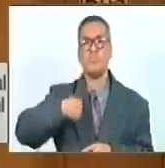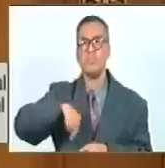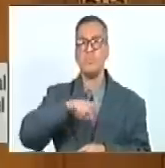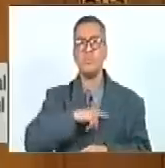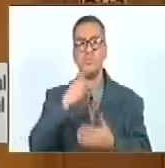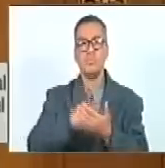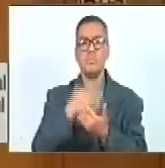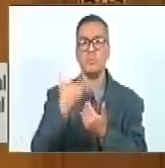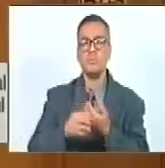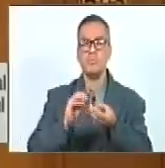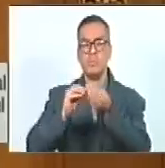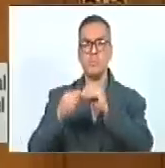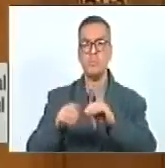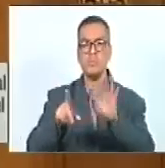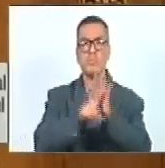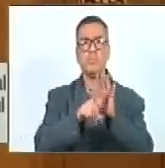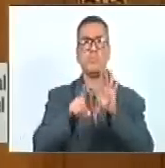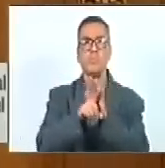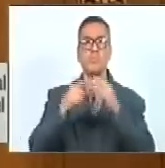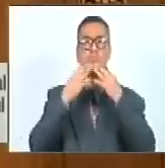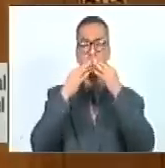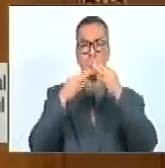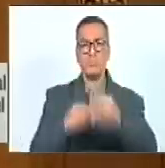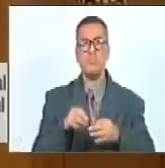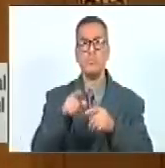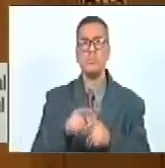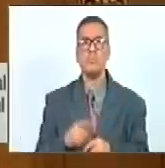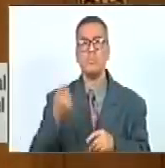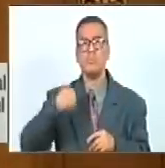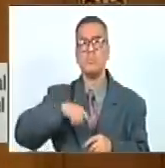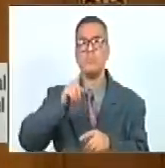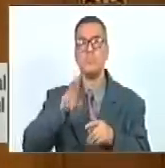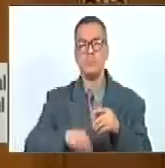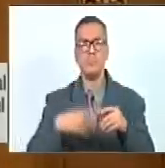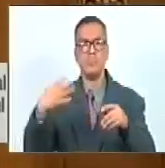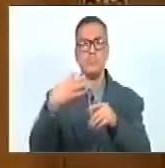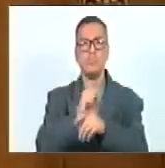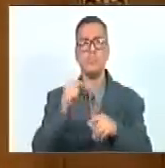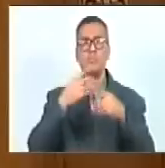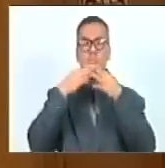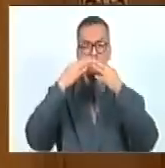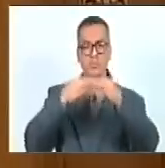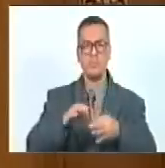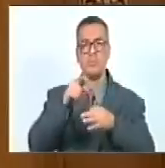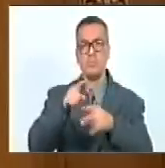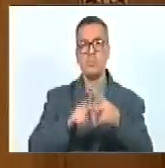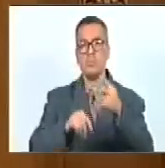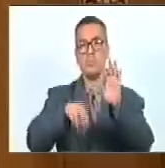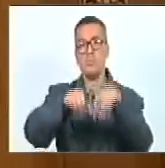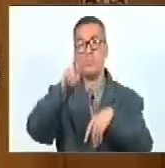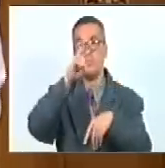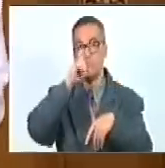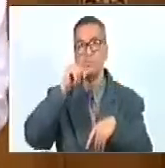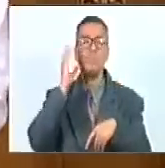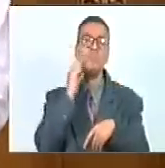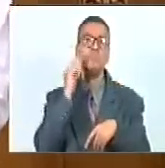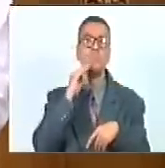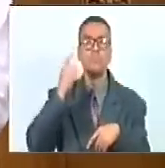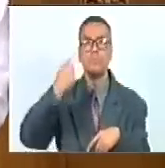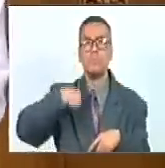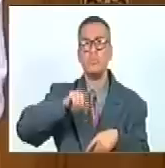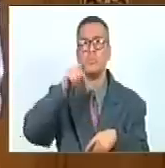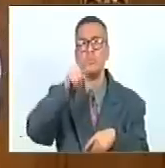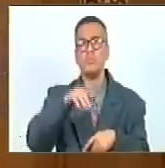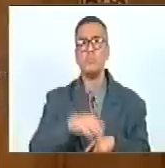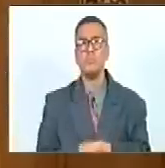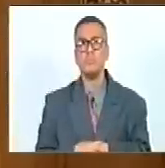planteado adecuar la ley a la realidad que hemos logrado garantizar en estos 12 años de experiencia que hay a